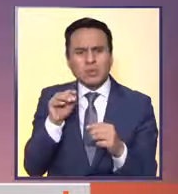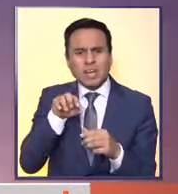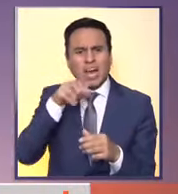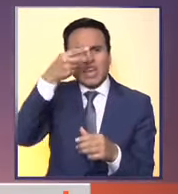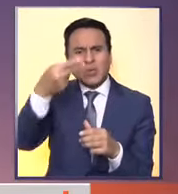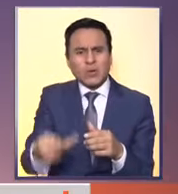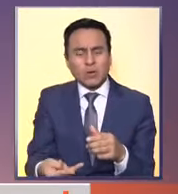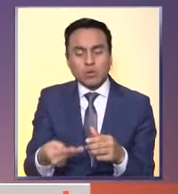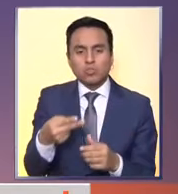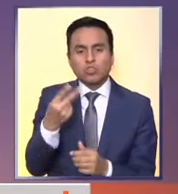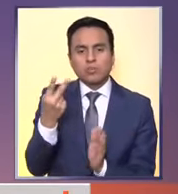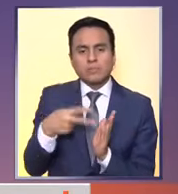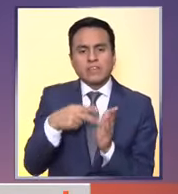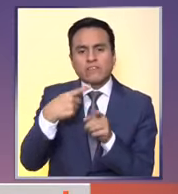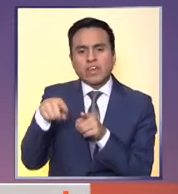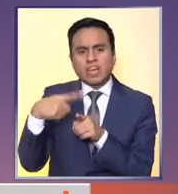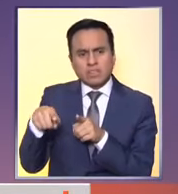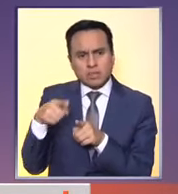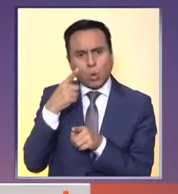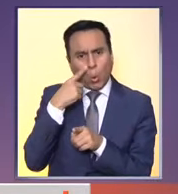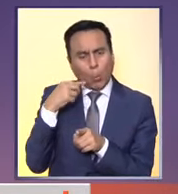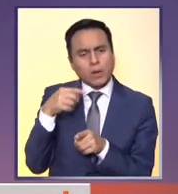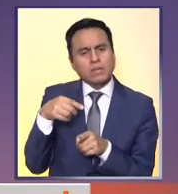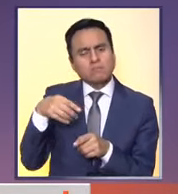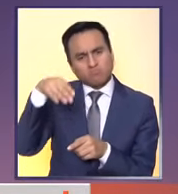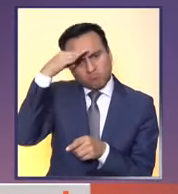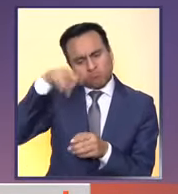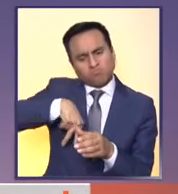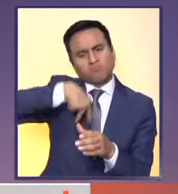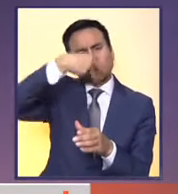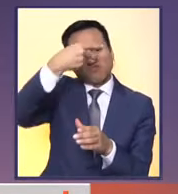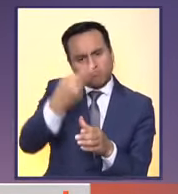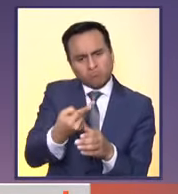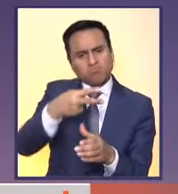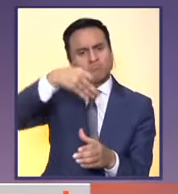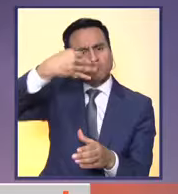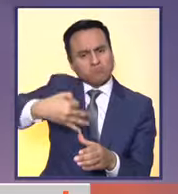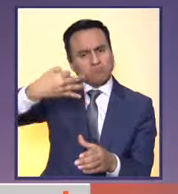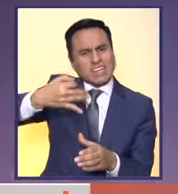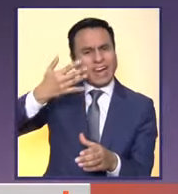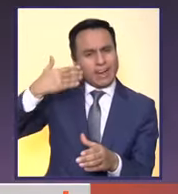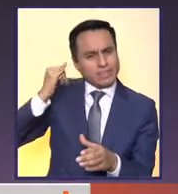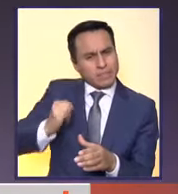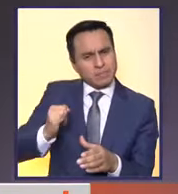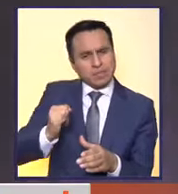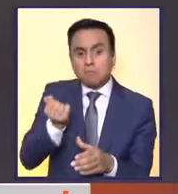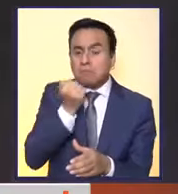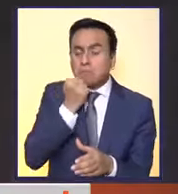Más de 2000 veces había hecho este truco, nunca había fallado.